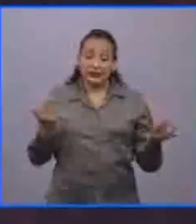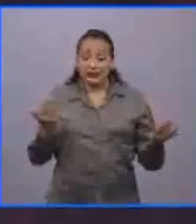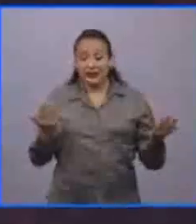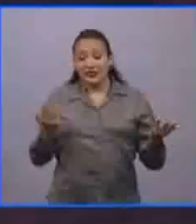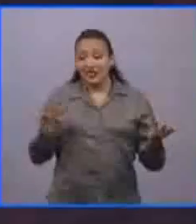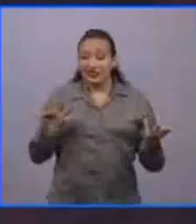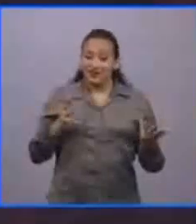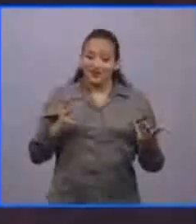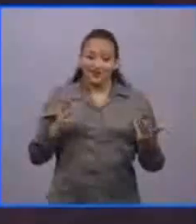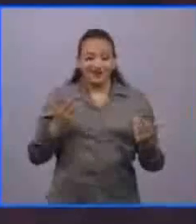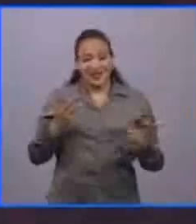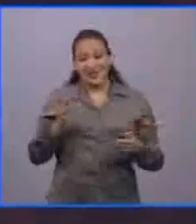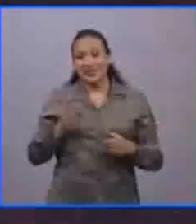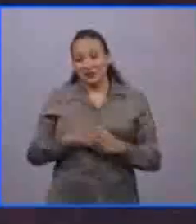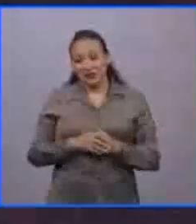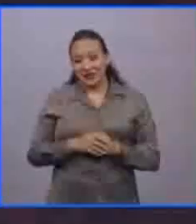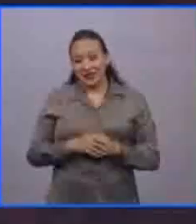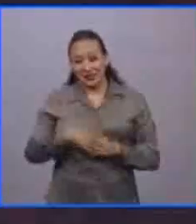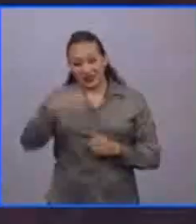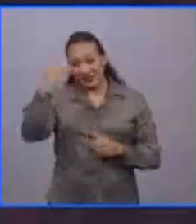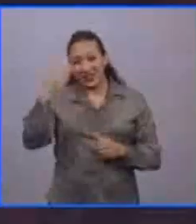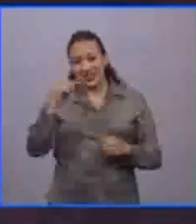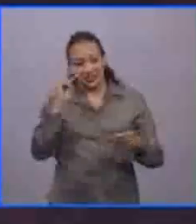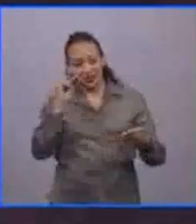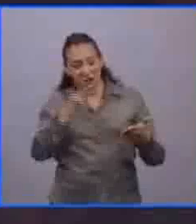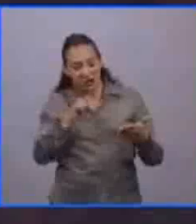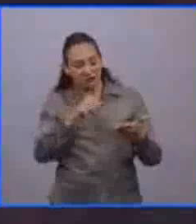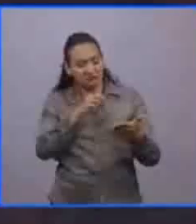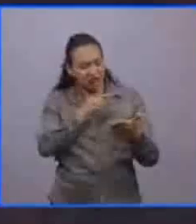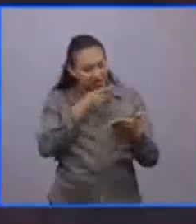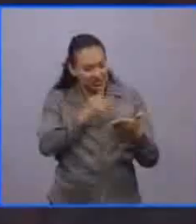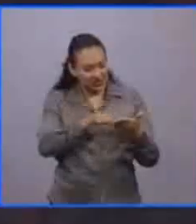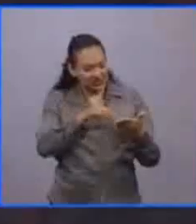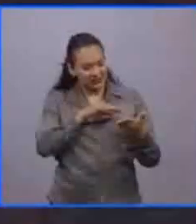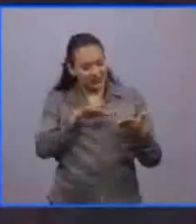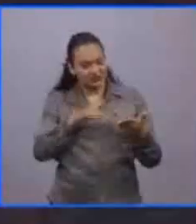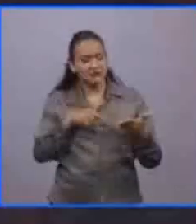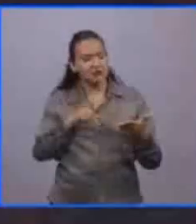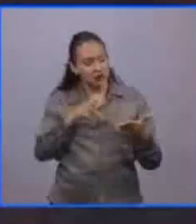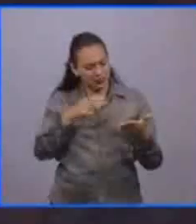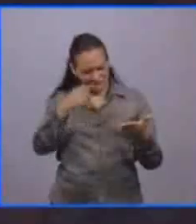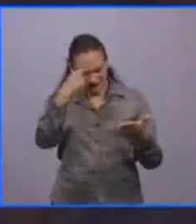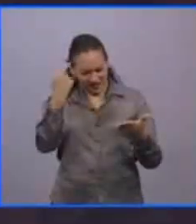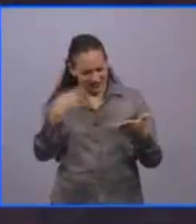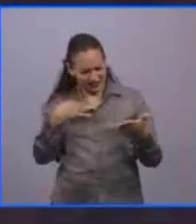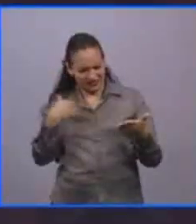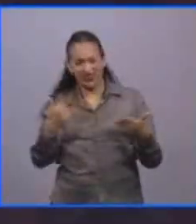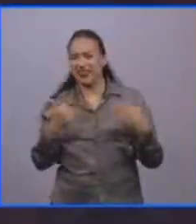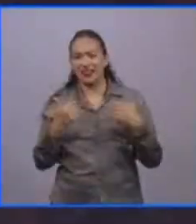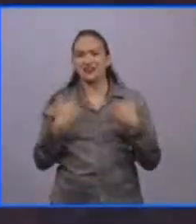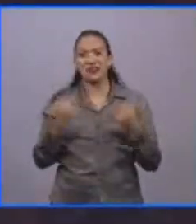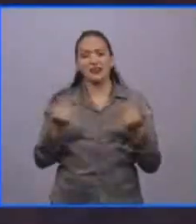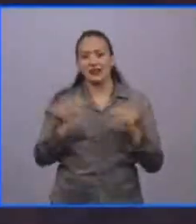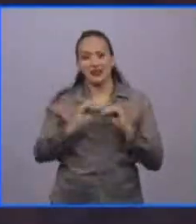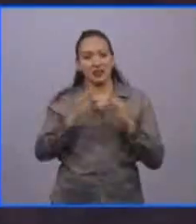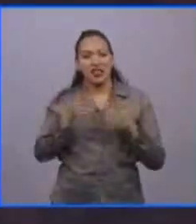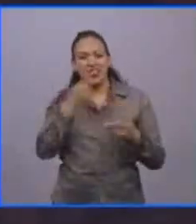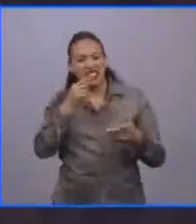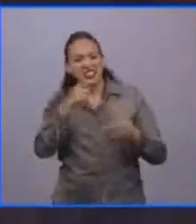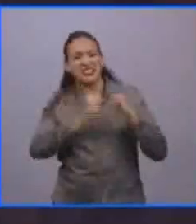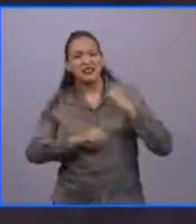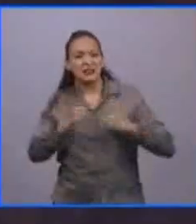Pues sí tenemos algunas cosas, pero como que no están tan claras, como que todo esto que ya avanzamos, como que no quedó tan claro en Poder